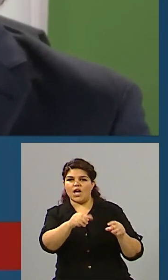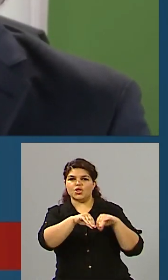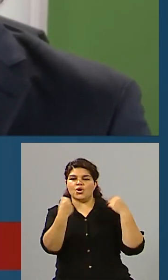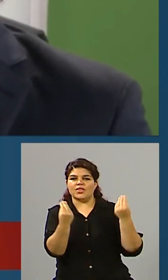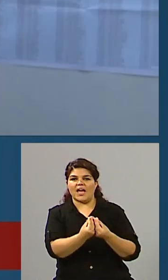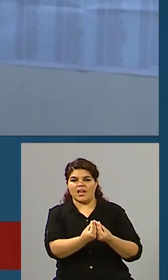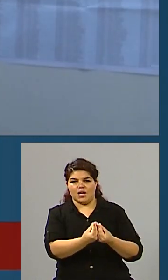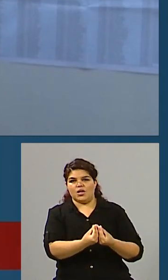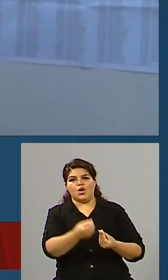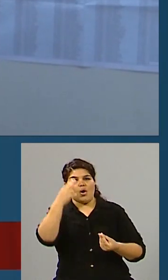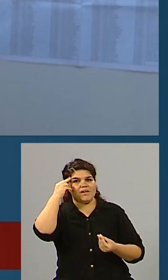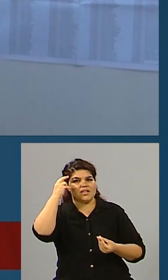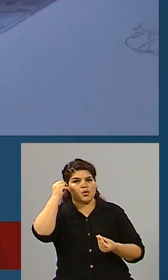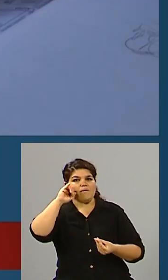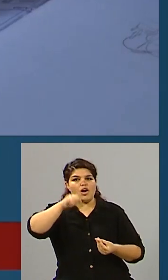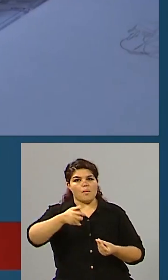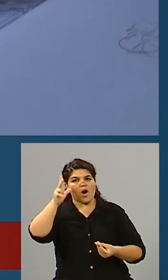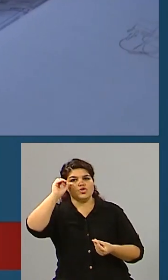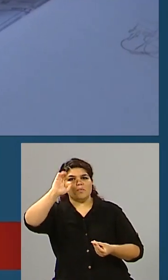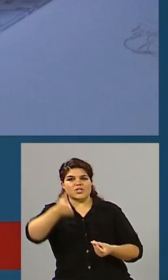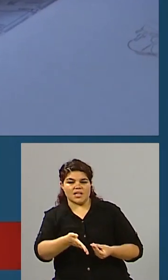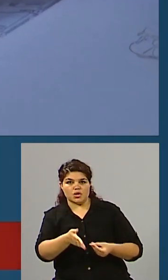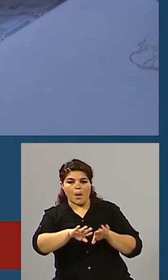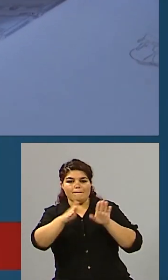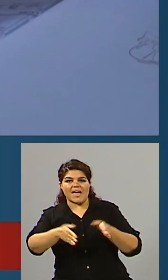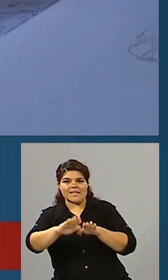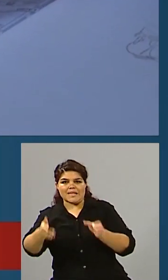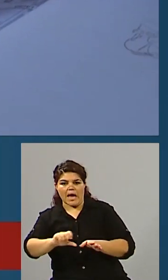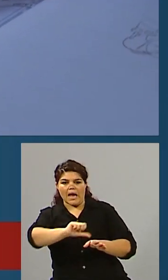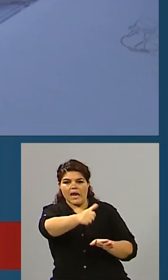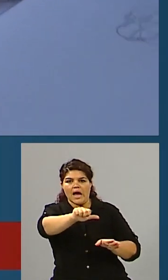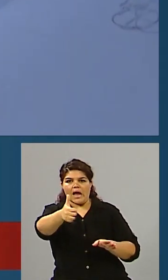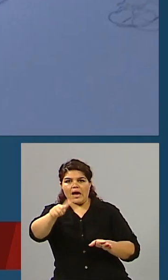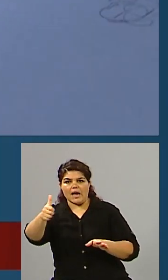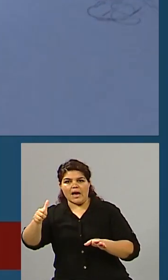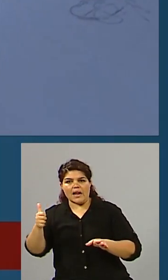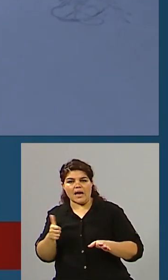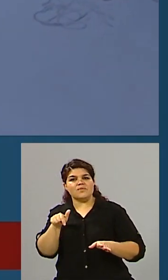99,8% de las mesas, es decir, ganó en casi todas las mesas. Eso le hubiera permitido tal